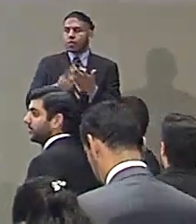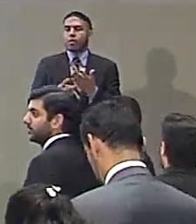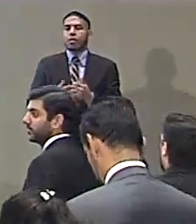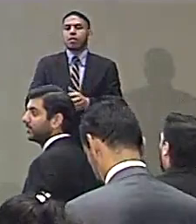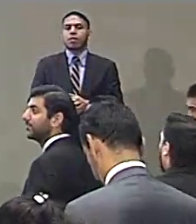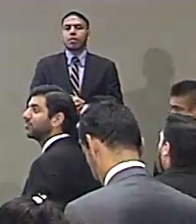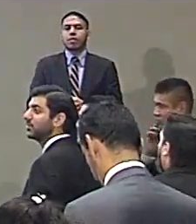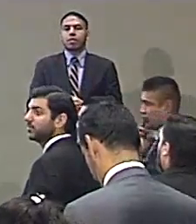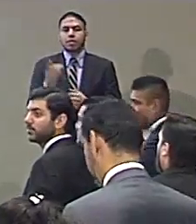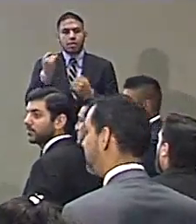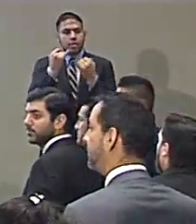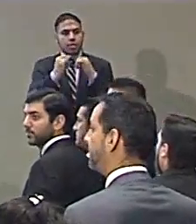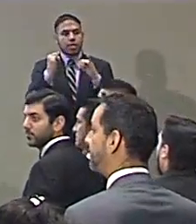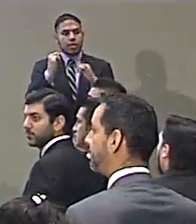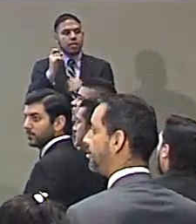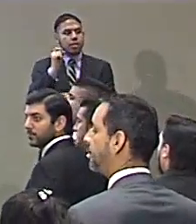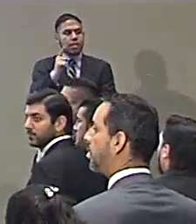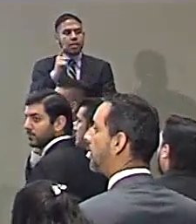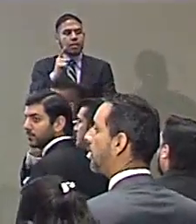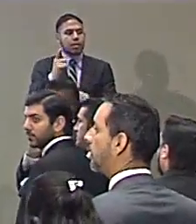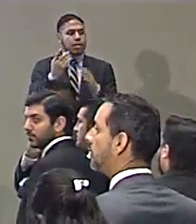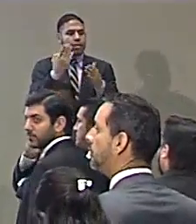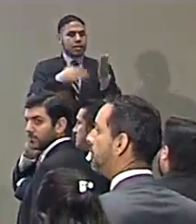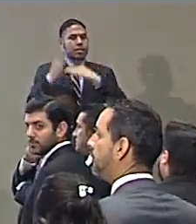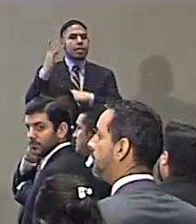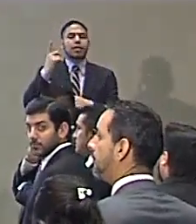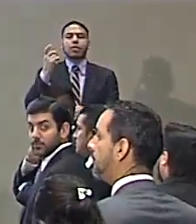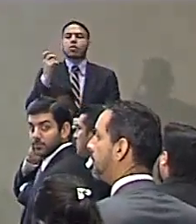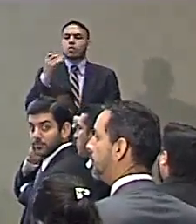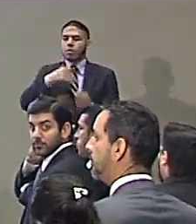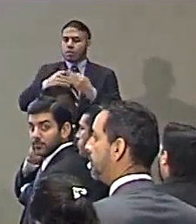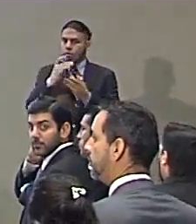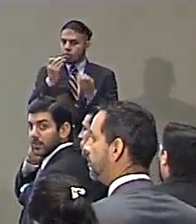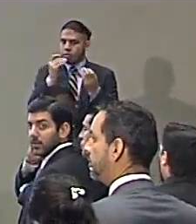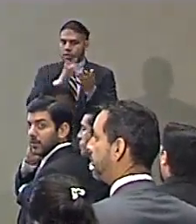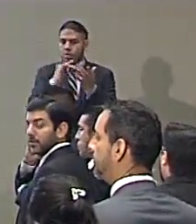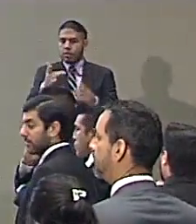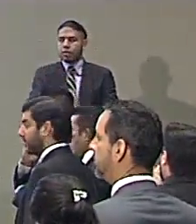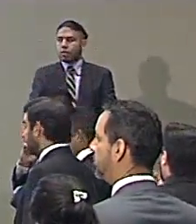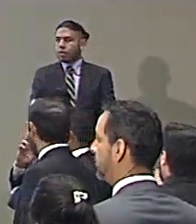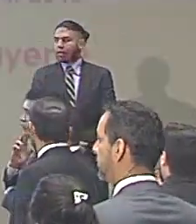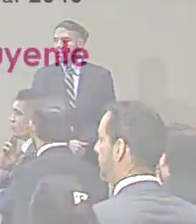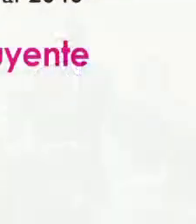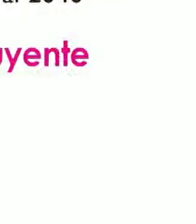sobre todo augurando un enorme éxito para este segundo foro muchas gracias muy felicidades